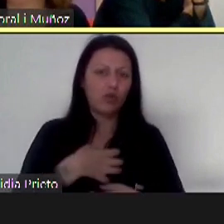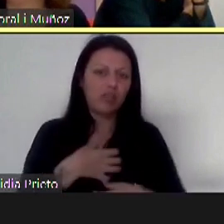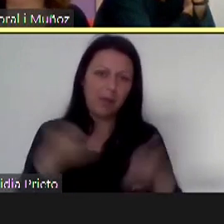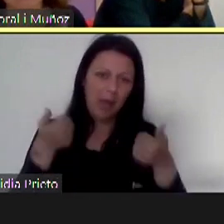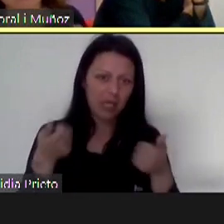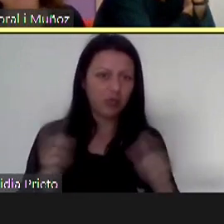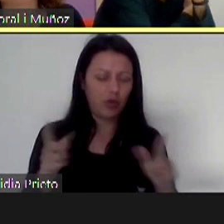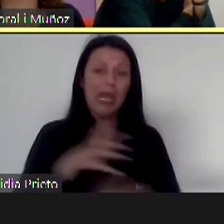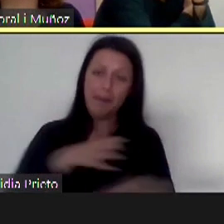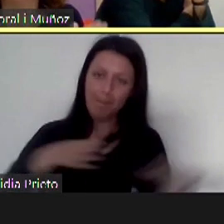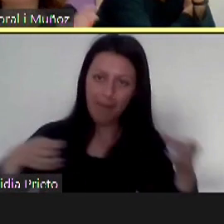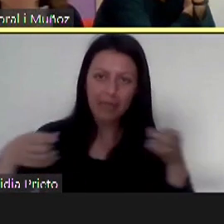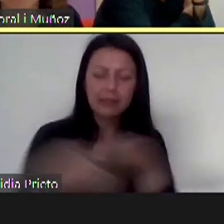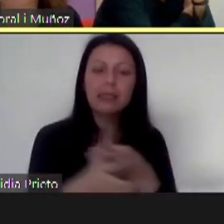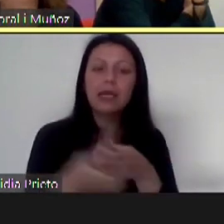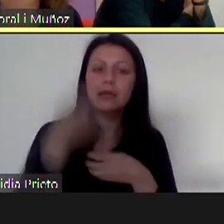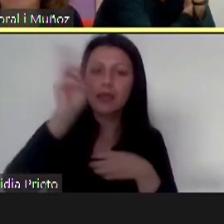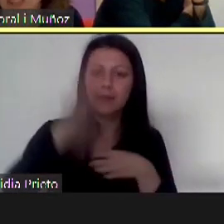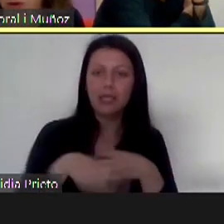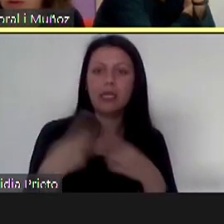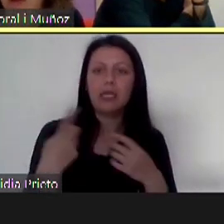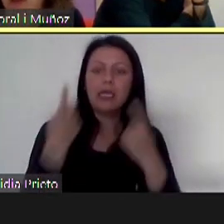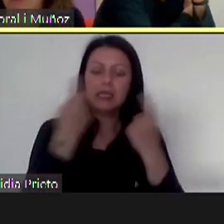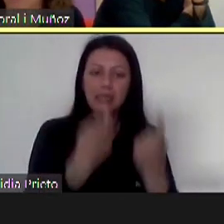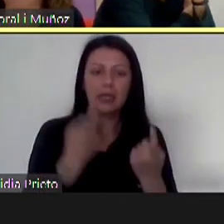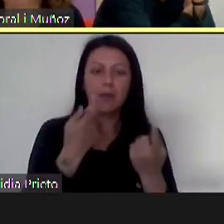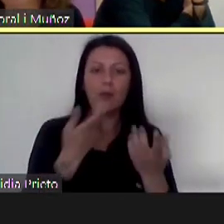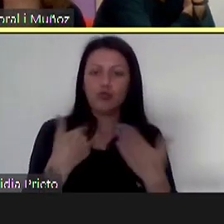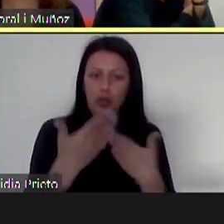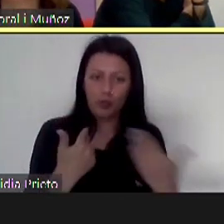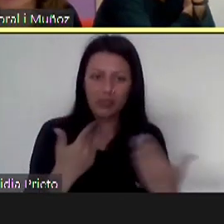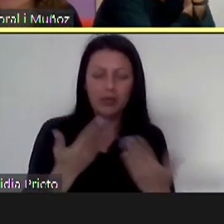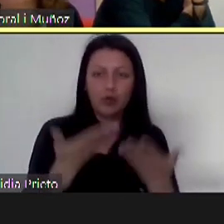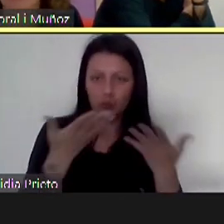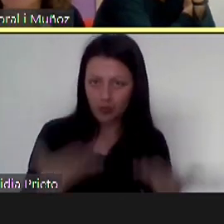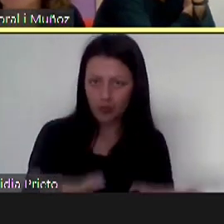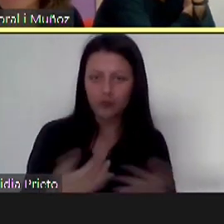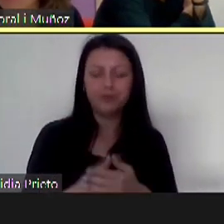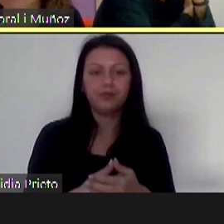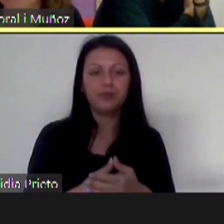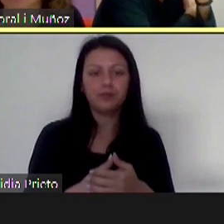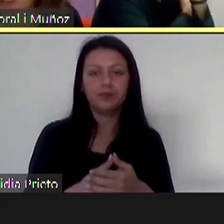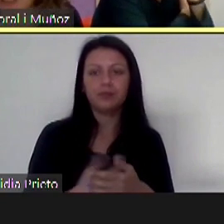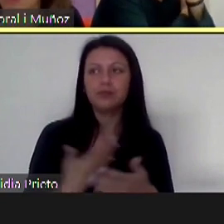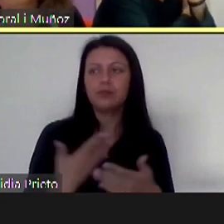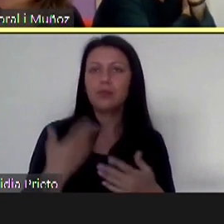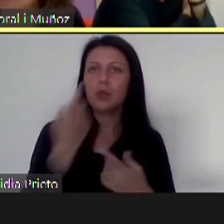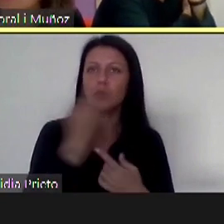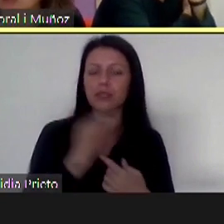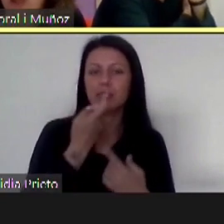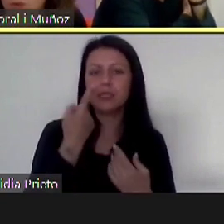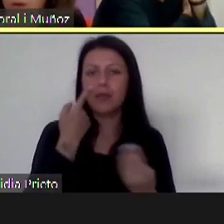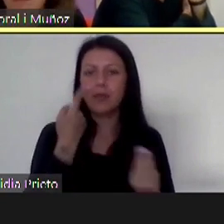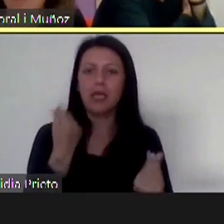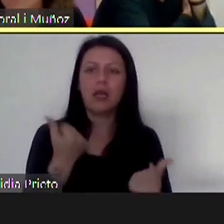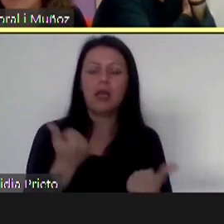Mostramos empatía y eso sí, intentamos cambiar un poquito la conversación. Pues intentas cambiarla de alguna forma, reconducirla. Todos tenemos